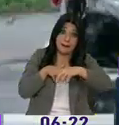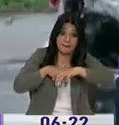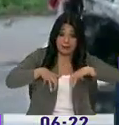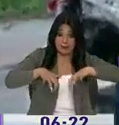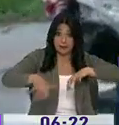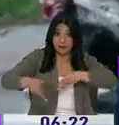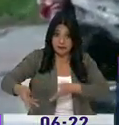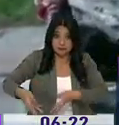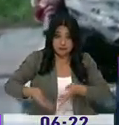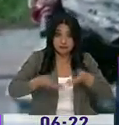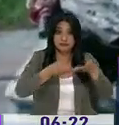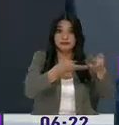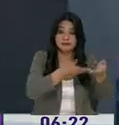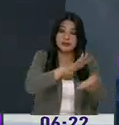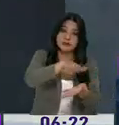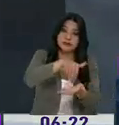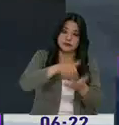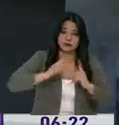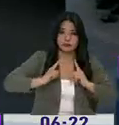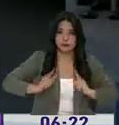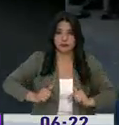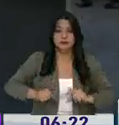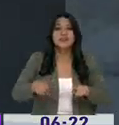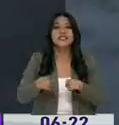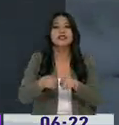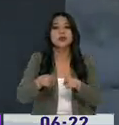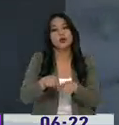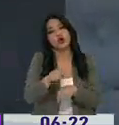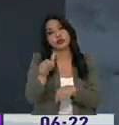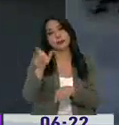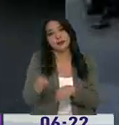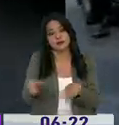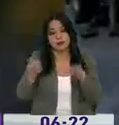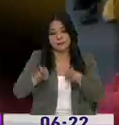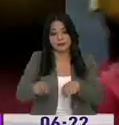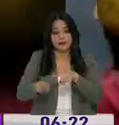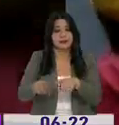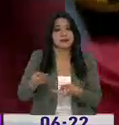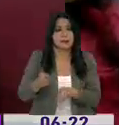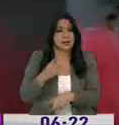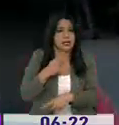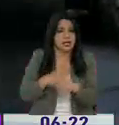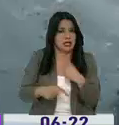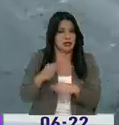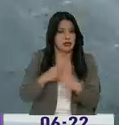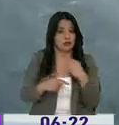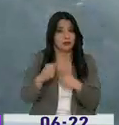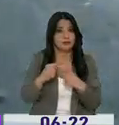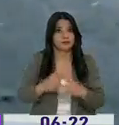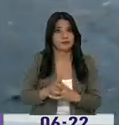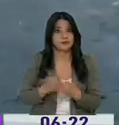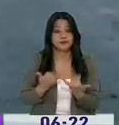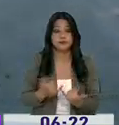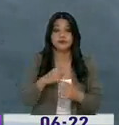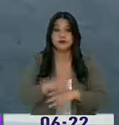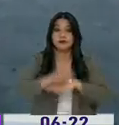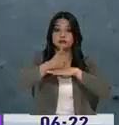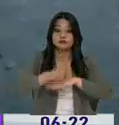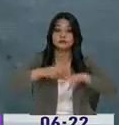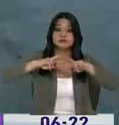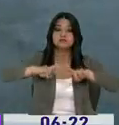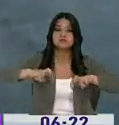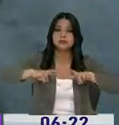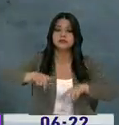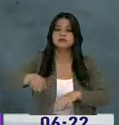un centro de salud, al igual que un copiloto que sufrió algunas lesiones. Al momento, las autoridades investigan la causa